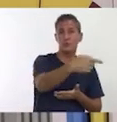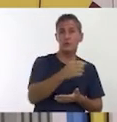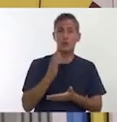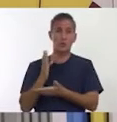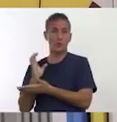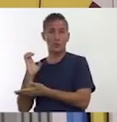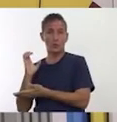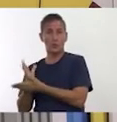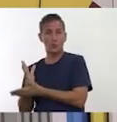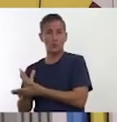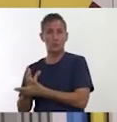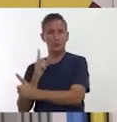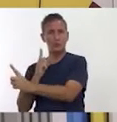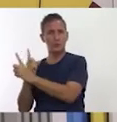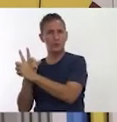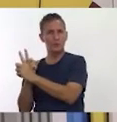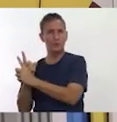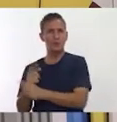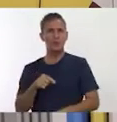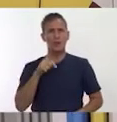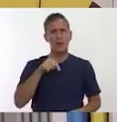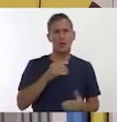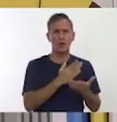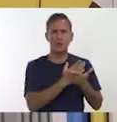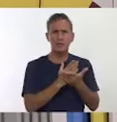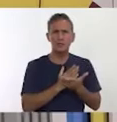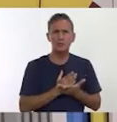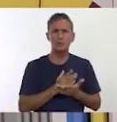encuentro. ¿Qué nos corresponde estudiar